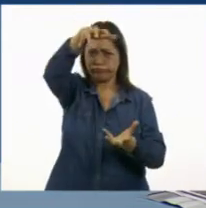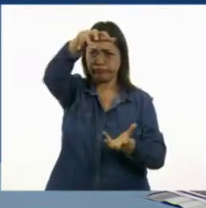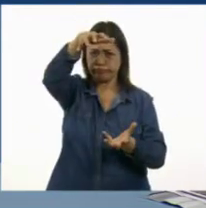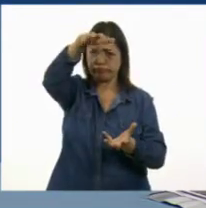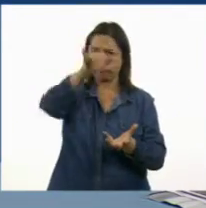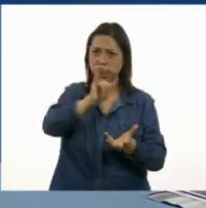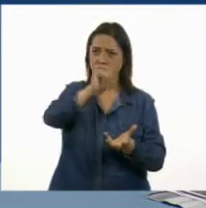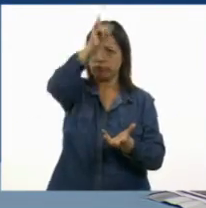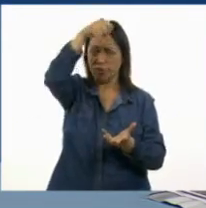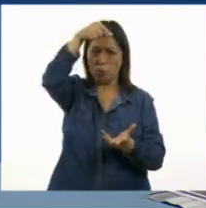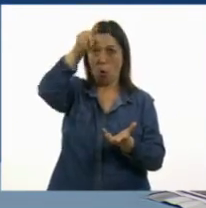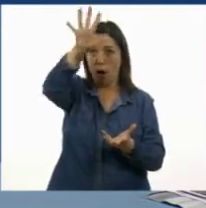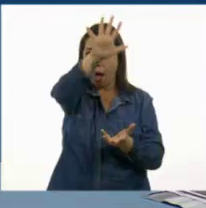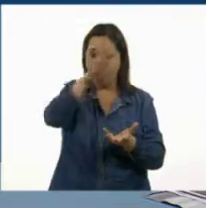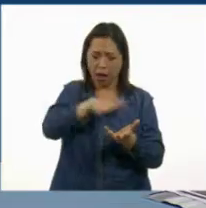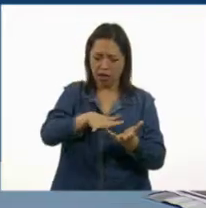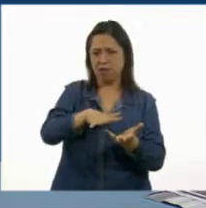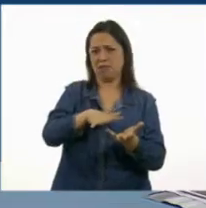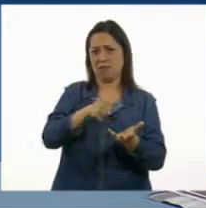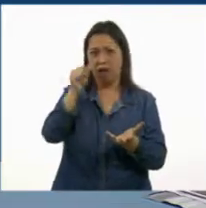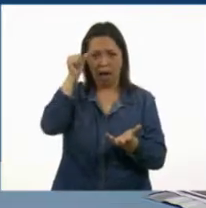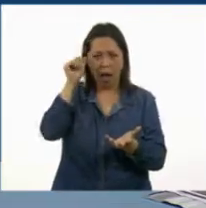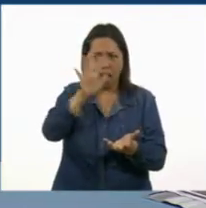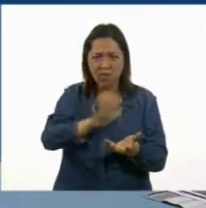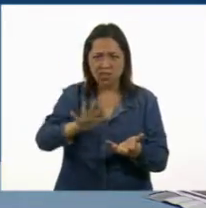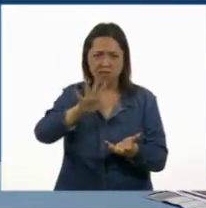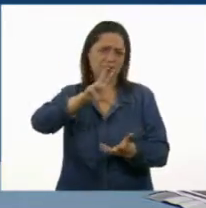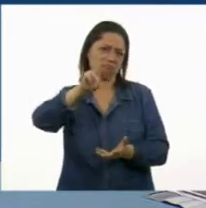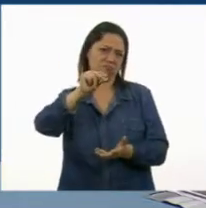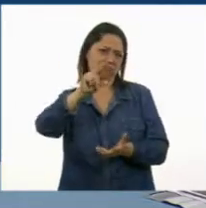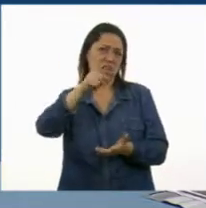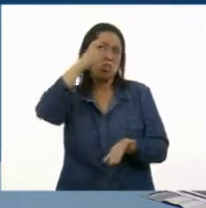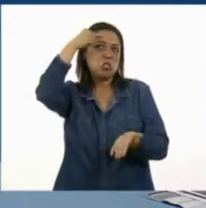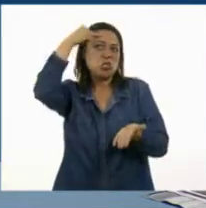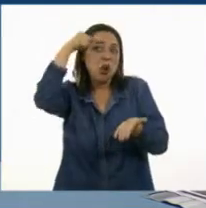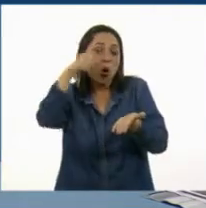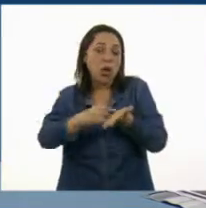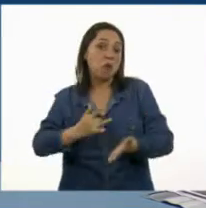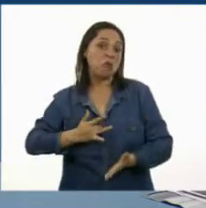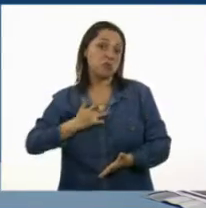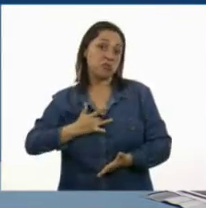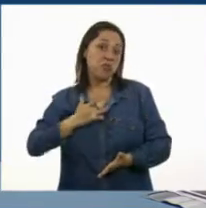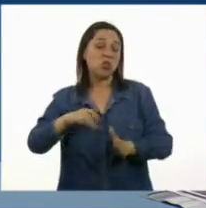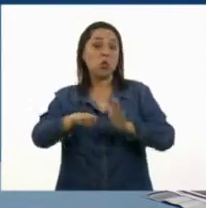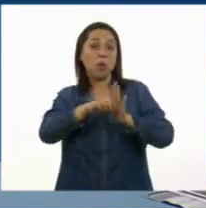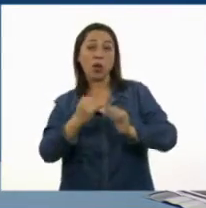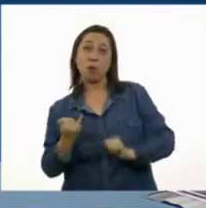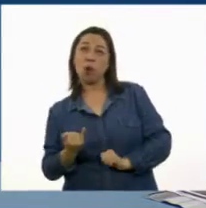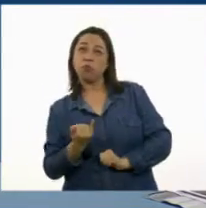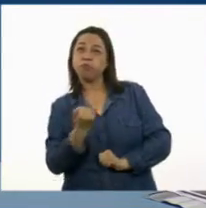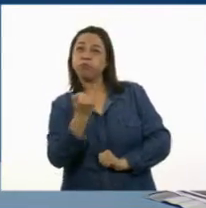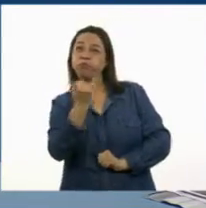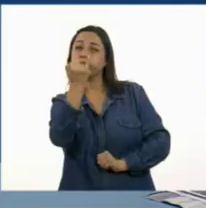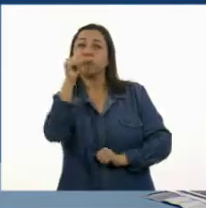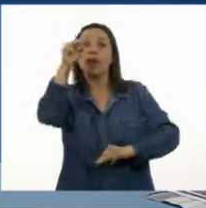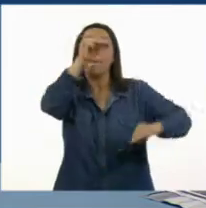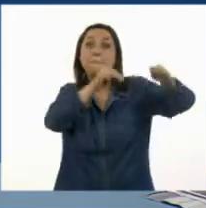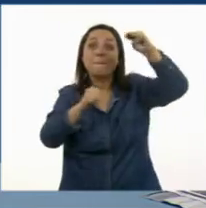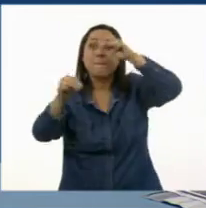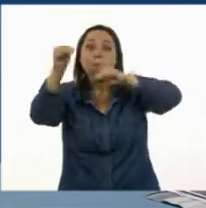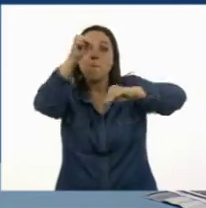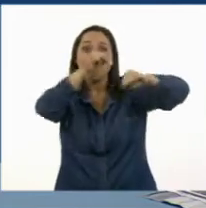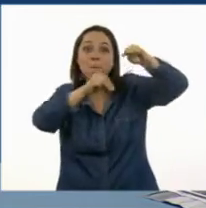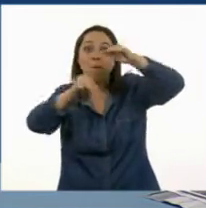que eso se debe a que, pues, son lugares muy altos, como las cordilleras, donde está el